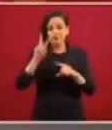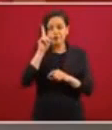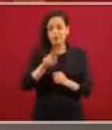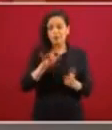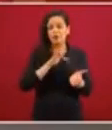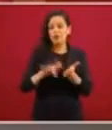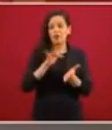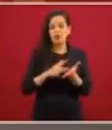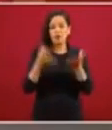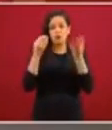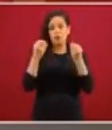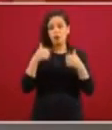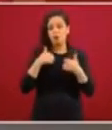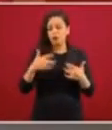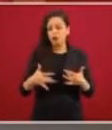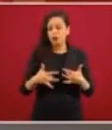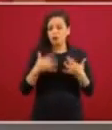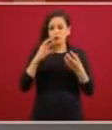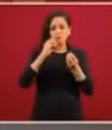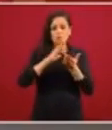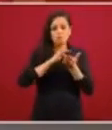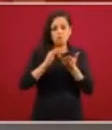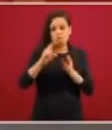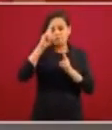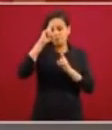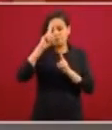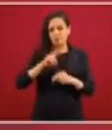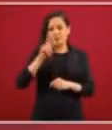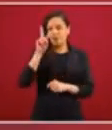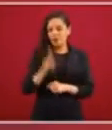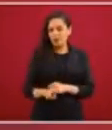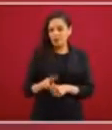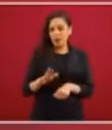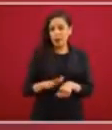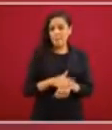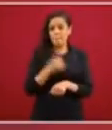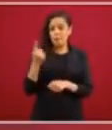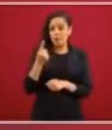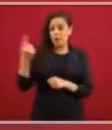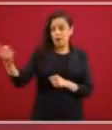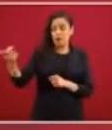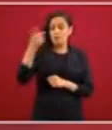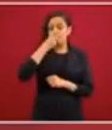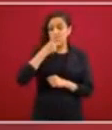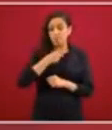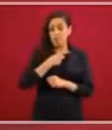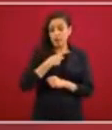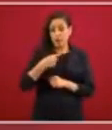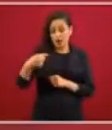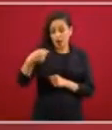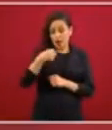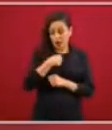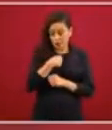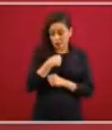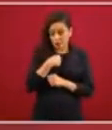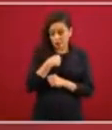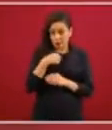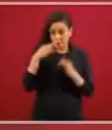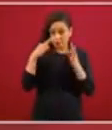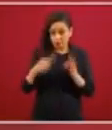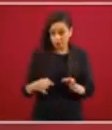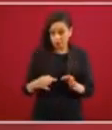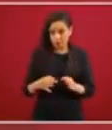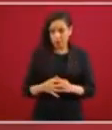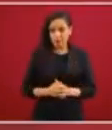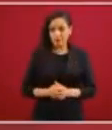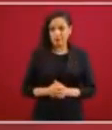privilegiado, honrado de que hoy se haya referido a mi persona en forma directa, pero lo tomo no como un apoyo a una persona de